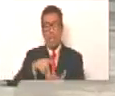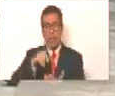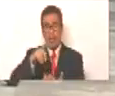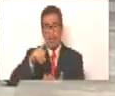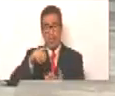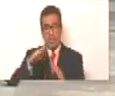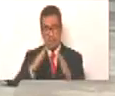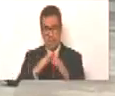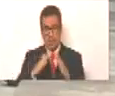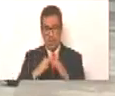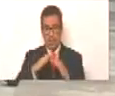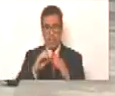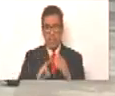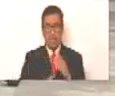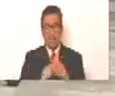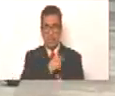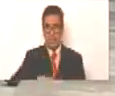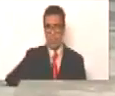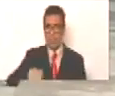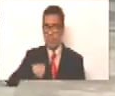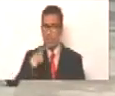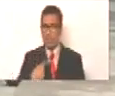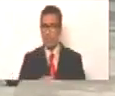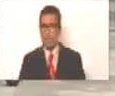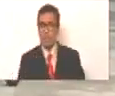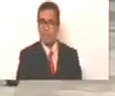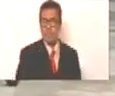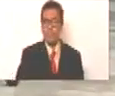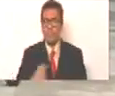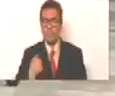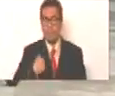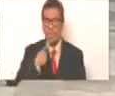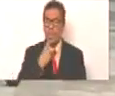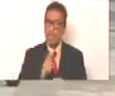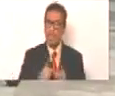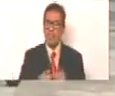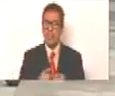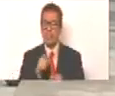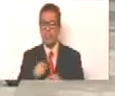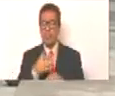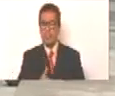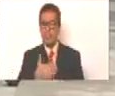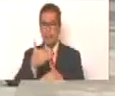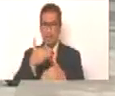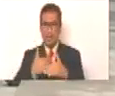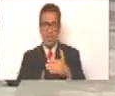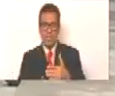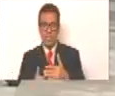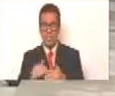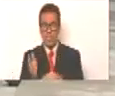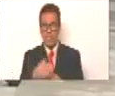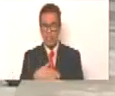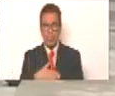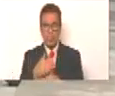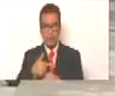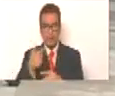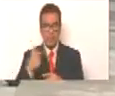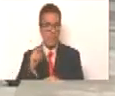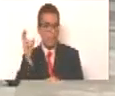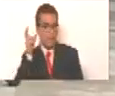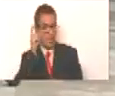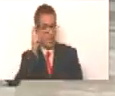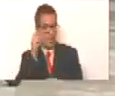asistir, él decía, yo a veces estoy detrás de las puertas del hemiciclo, escuchándolo.